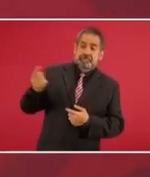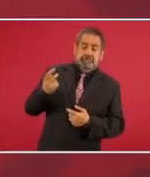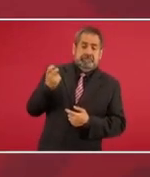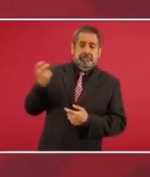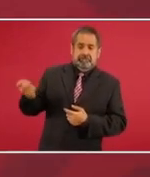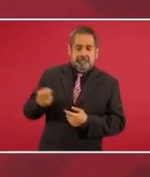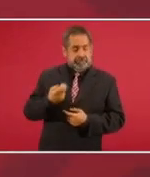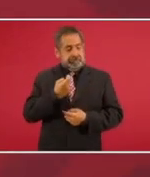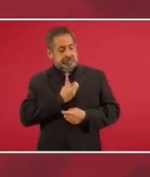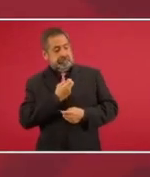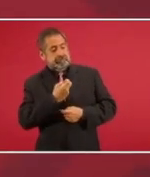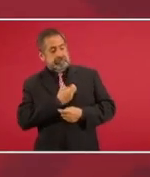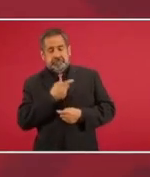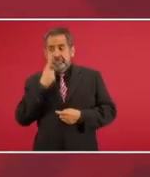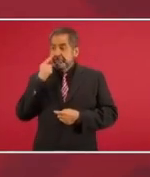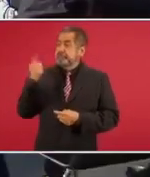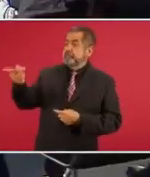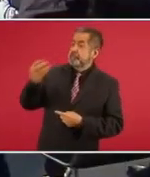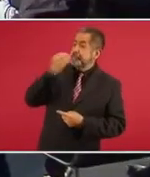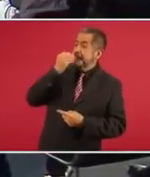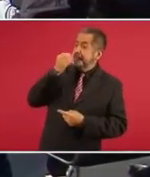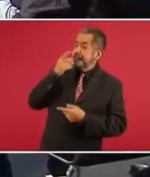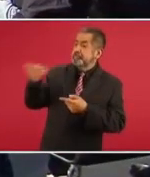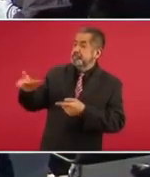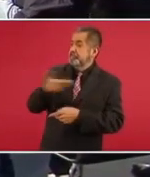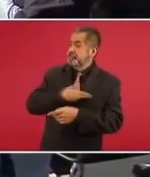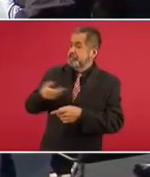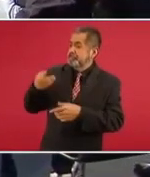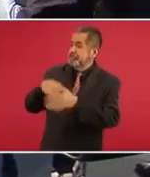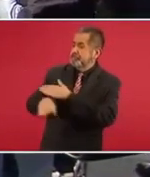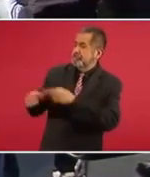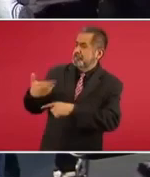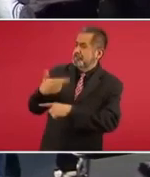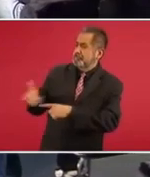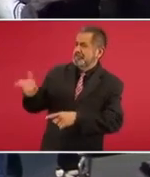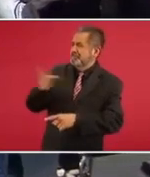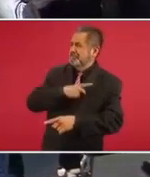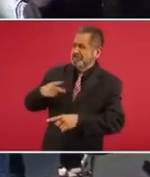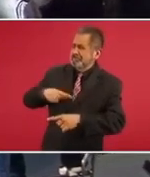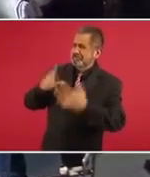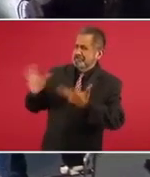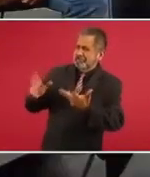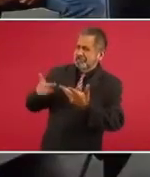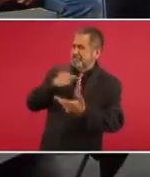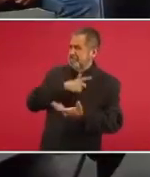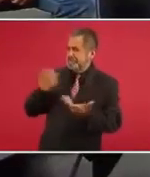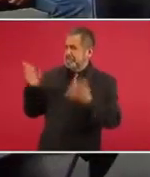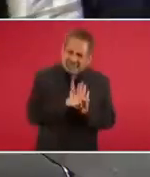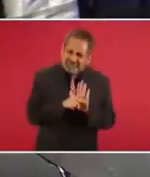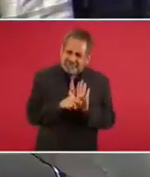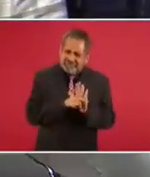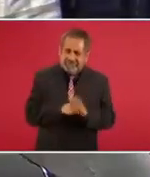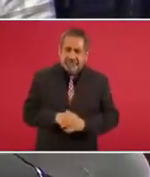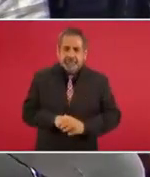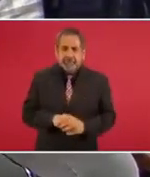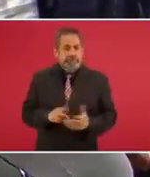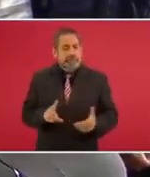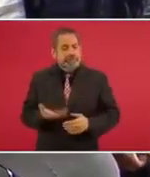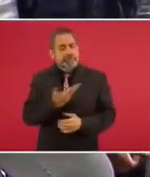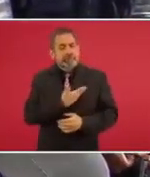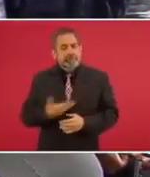comiendo en una fonda cuando debería de estar esa fonda cerrada y el